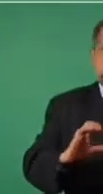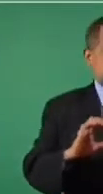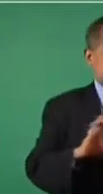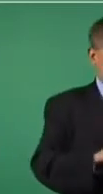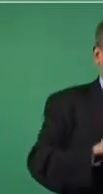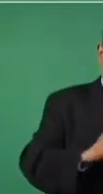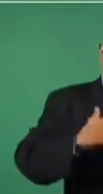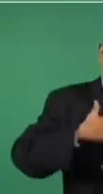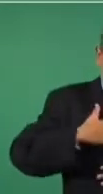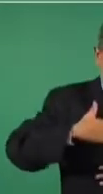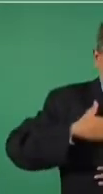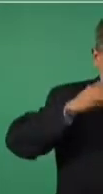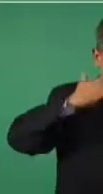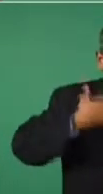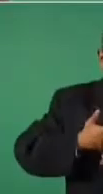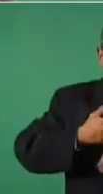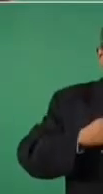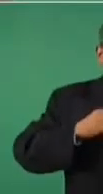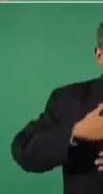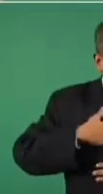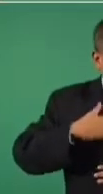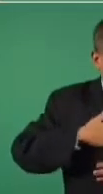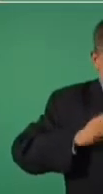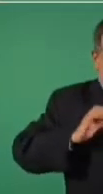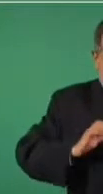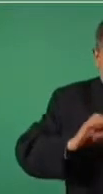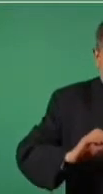de que nosotros mismos nos cuidemos.